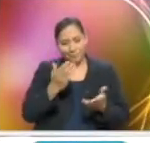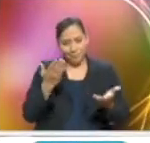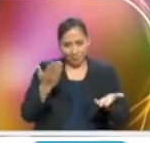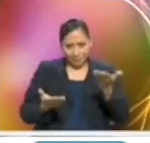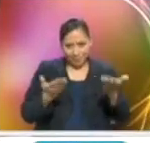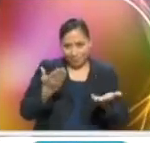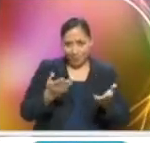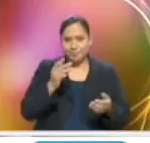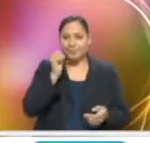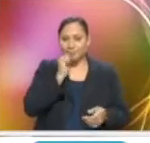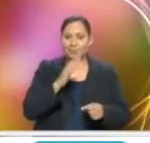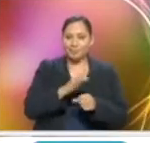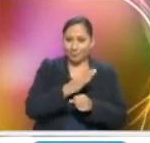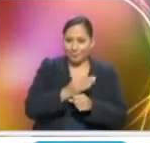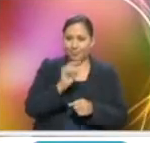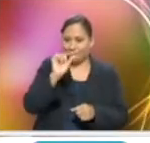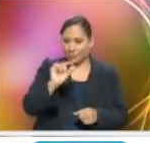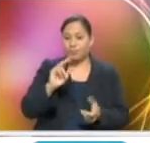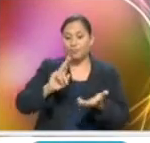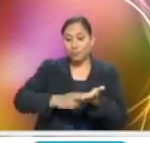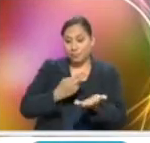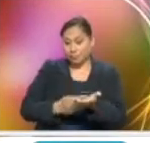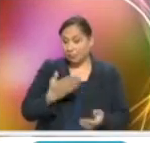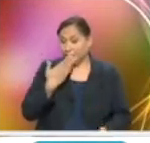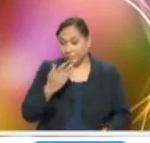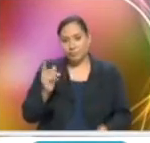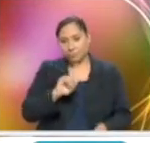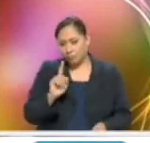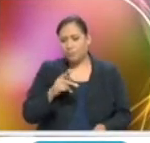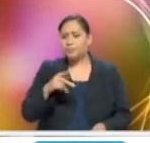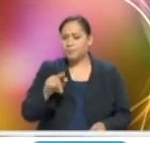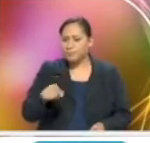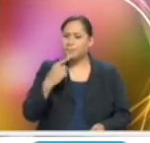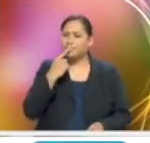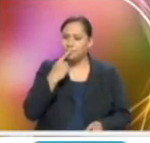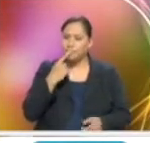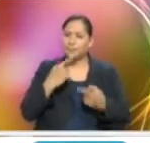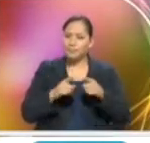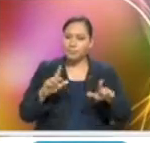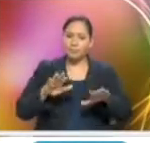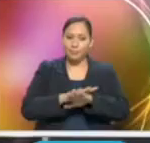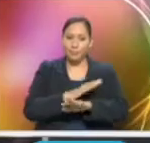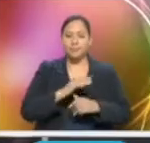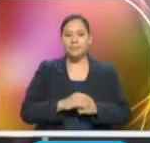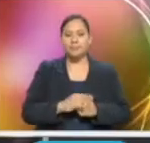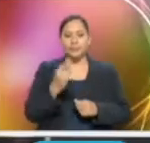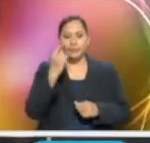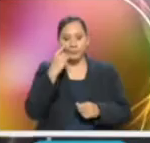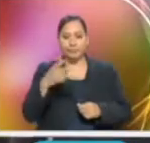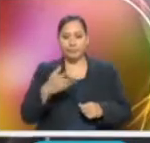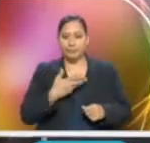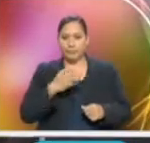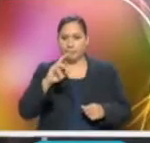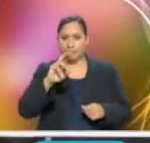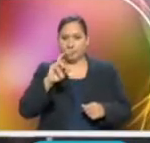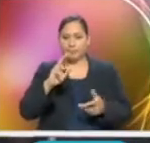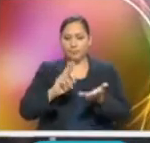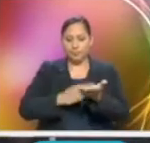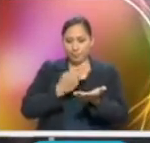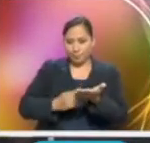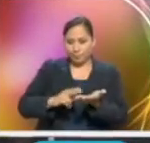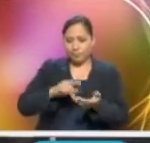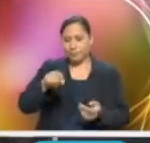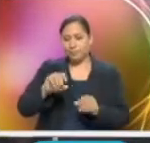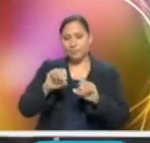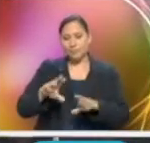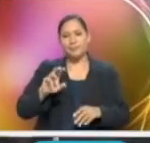moderadas. moderadas, ¿no? La mantequilla también es que sea lo mejor del mundo, pero el sabor es totalmente diferente. Sí, claro. Entonces, bueno, tenemos la mantequilla, vamos a poner un poquito aquí a